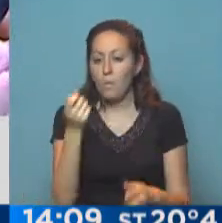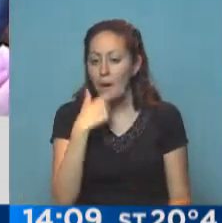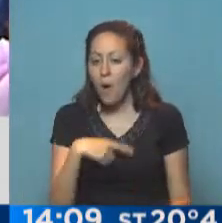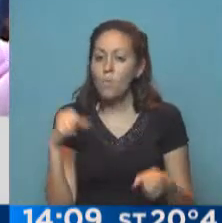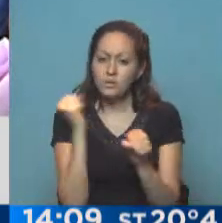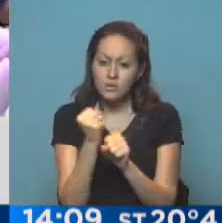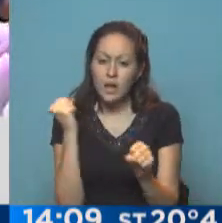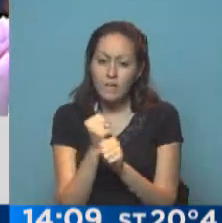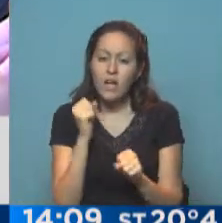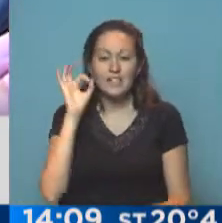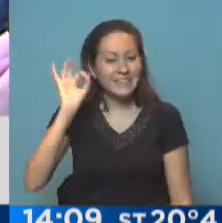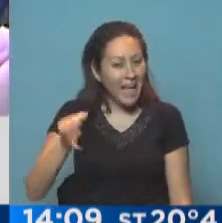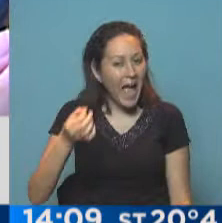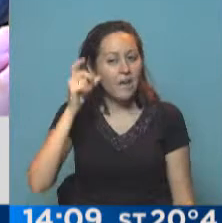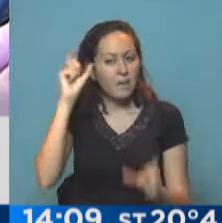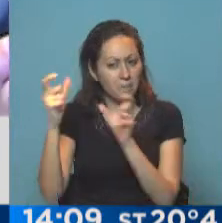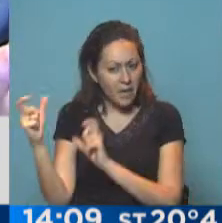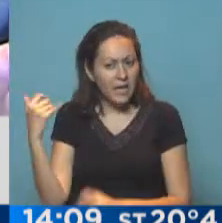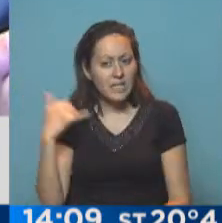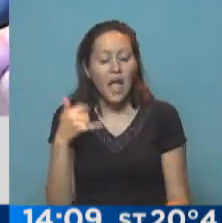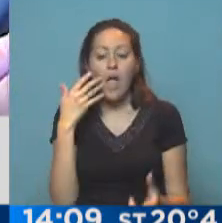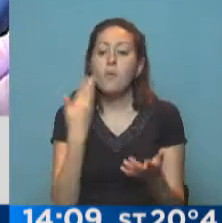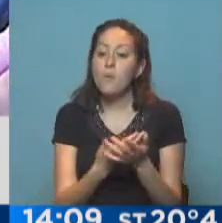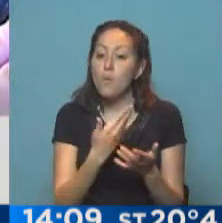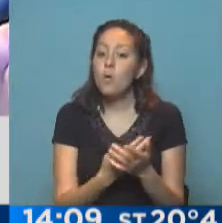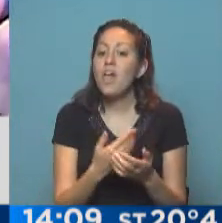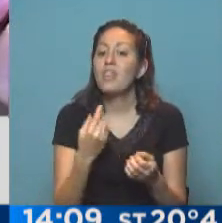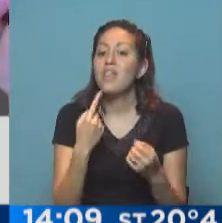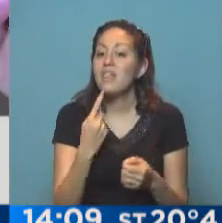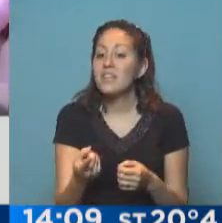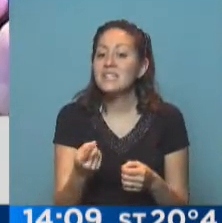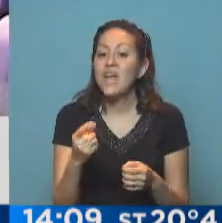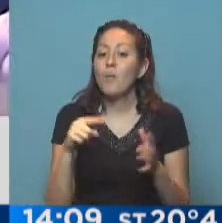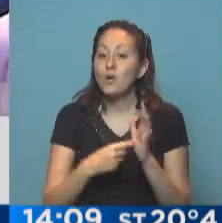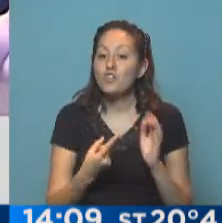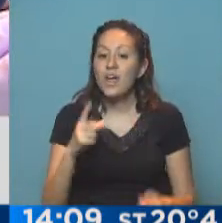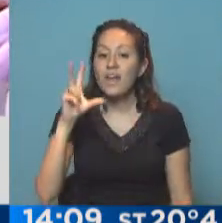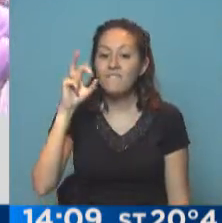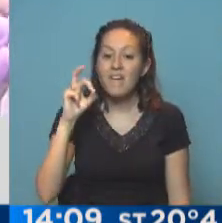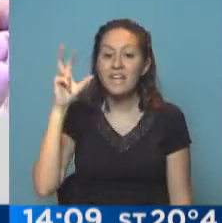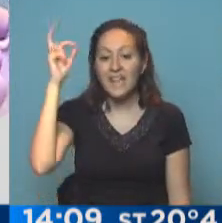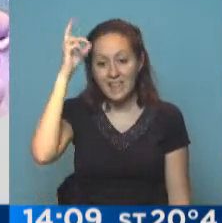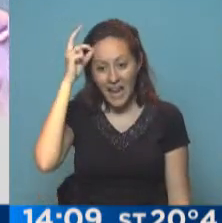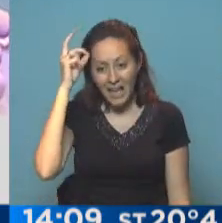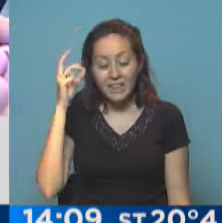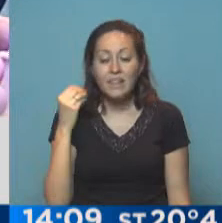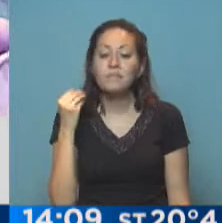de las áreas y de los trabajos y de las propuestas de ese proyecto Buenos Aires 2030, ¿no? 2030. Así que